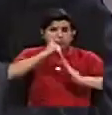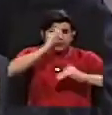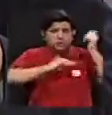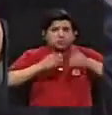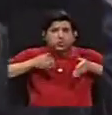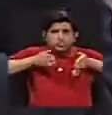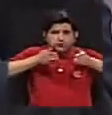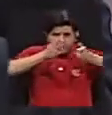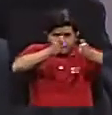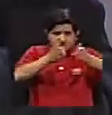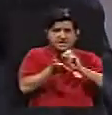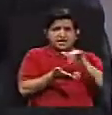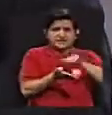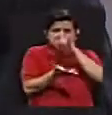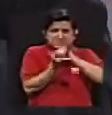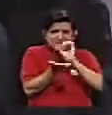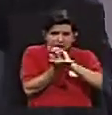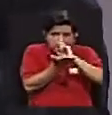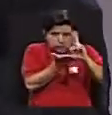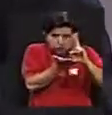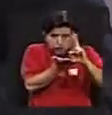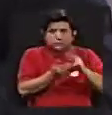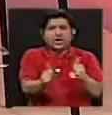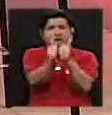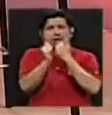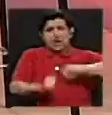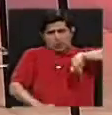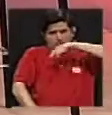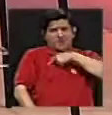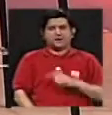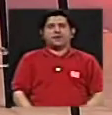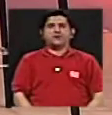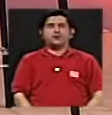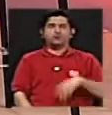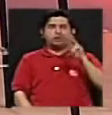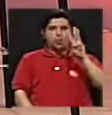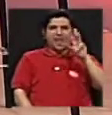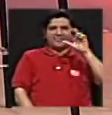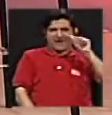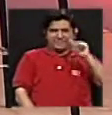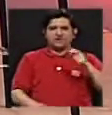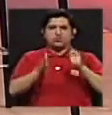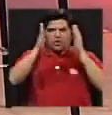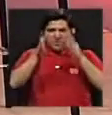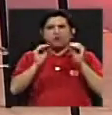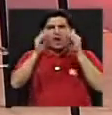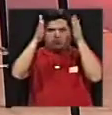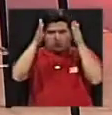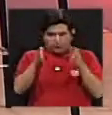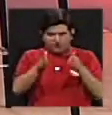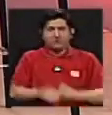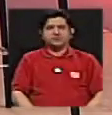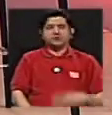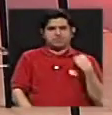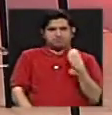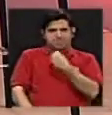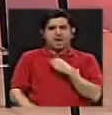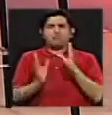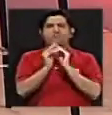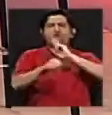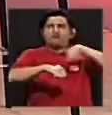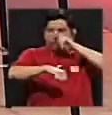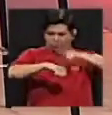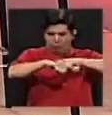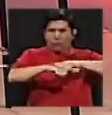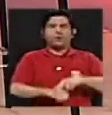una carretera entre San José y San Ramón. Y nos acompañan don Walter Antillón, abogado y profesor integrante del Foro